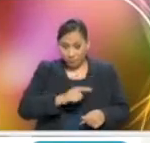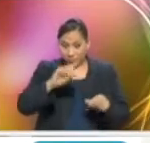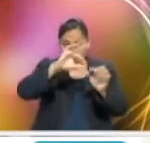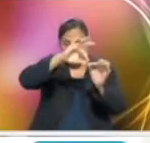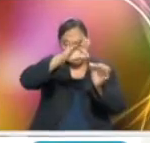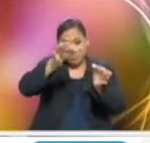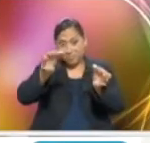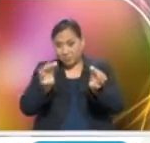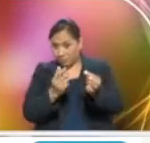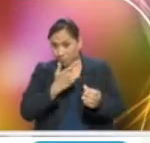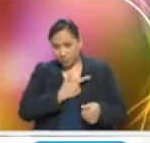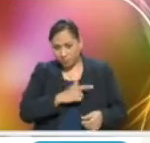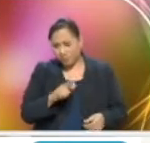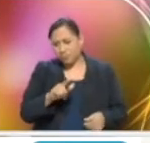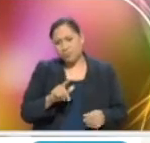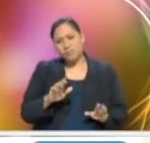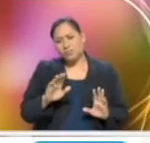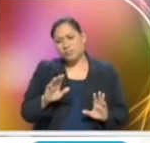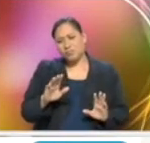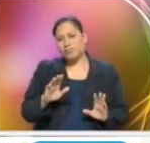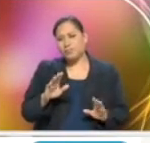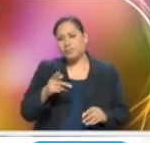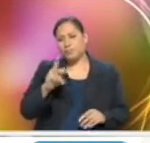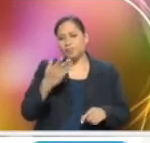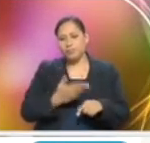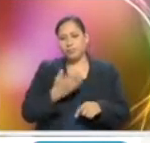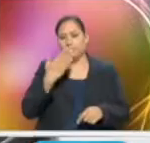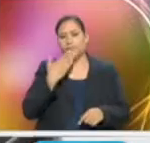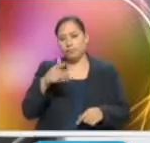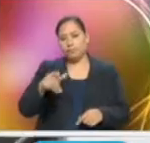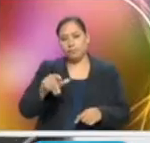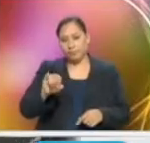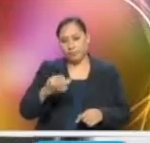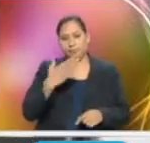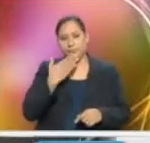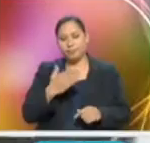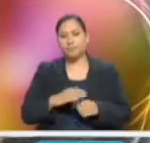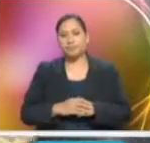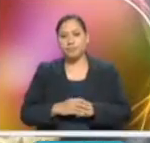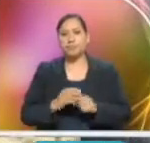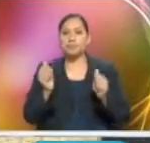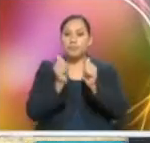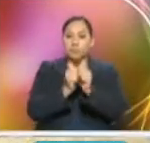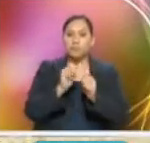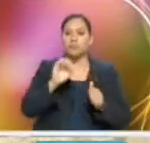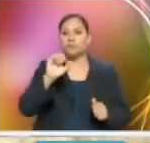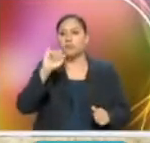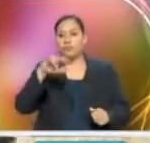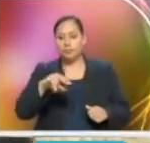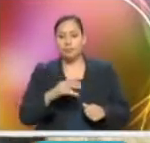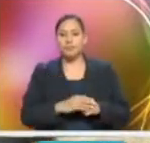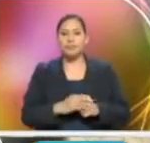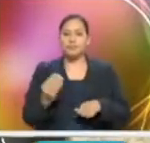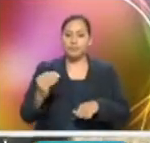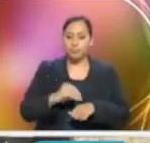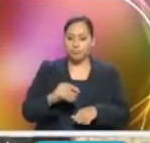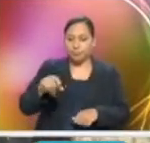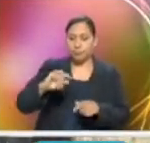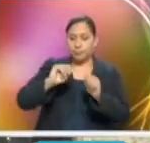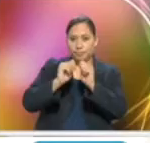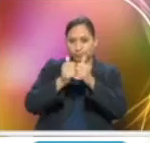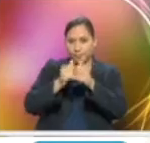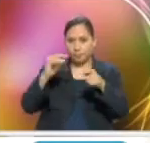queda tal vez un poquito más estético, pero queda muy bien así, ¿no? Muy bien. Puede Vamos a ser ponerlo. con o sin. Sí, exacto. Vamos a ponerlo ahí el pan